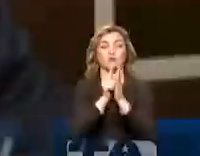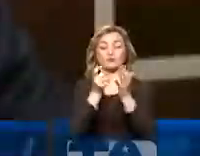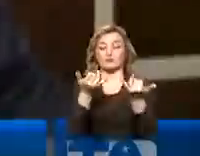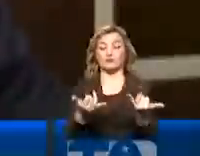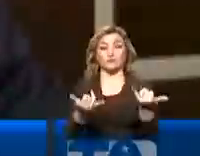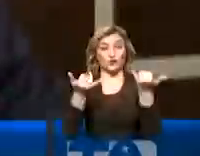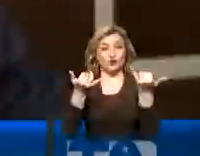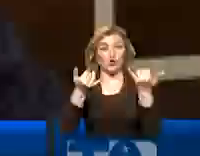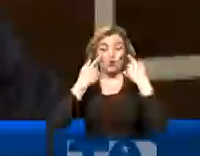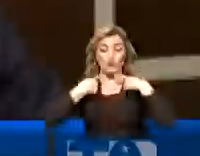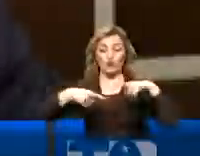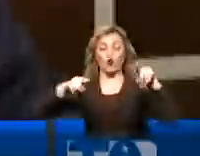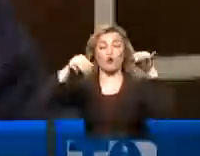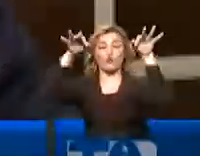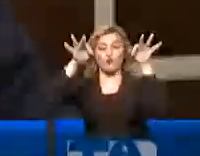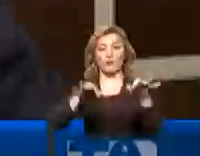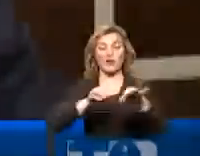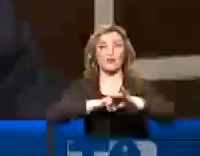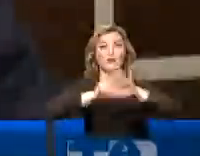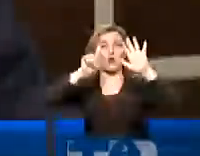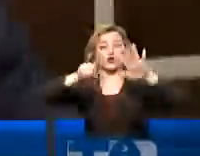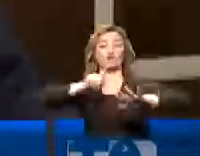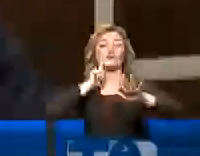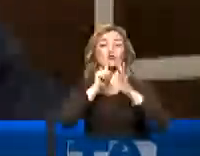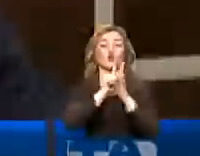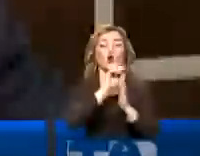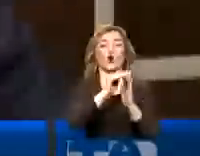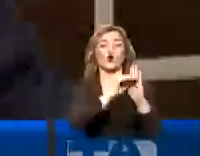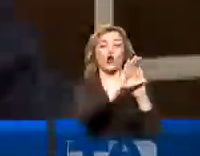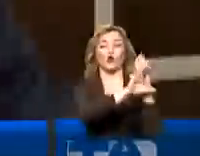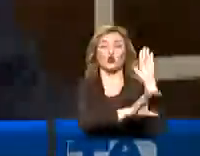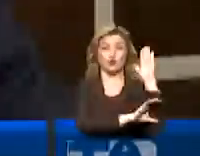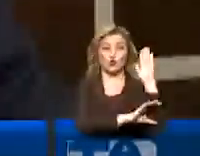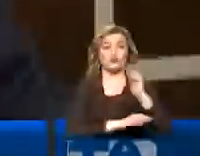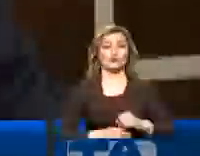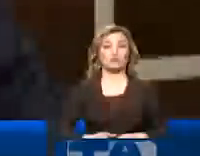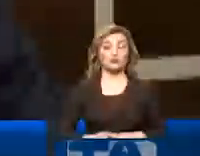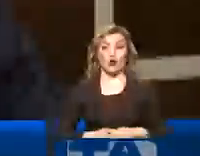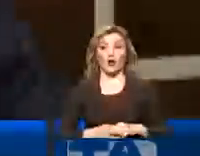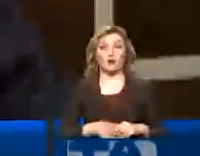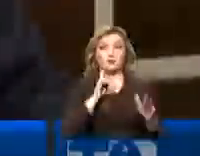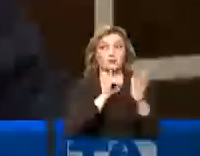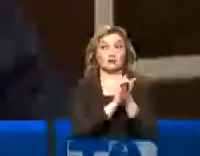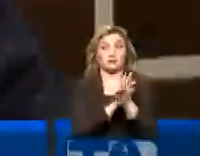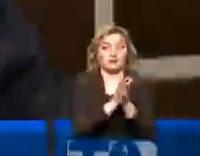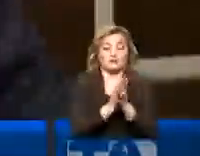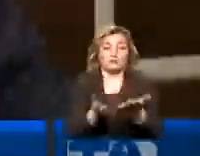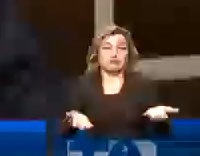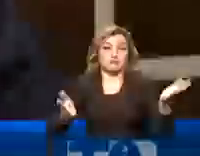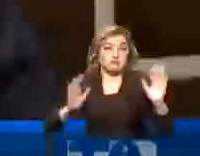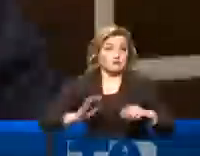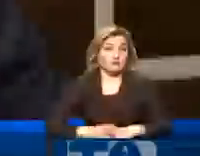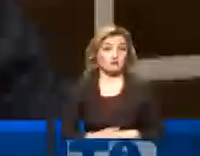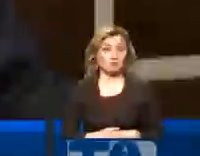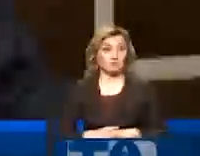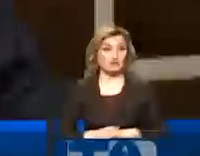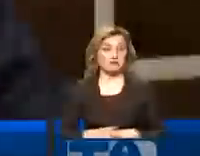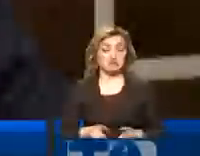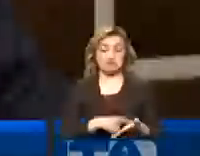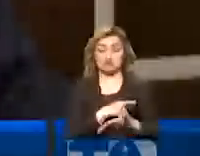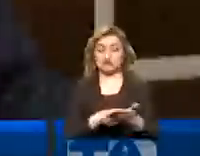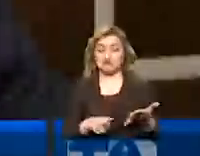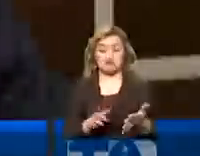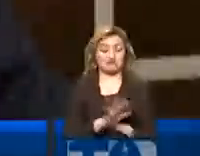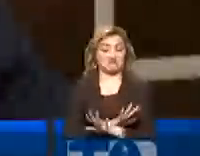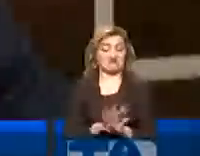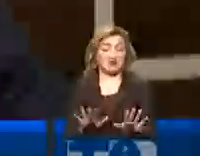a partir de que se publica, tienen 6 meses para demandar la inconstitucionalidad. Si no se demanda la inconstitucionalidad, simplemente ese vicio ya no va a poder